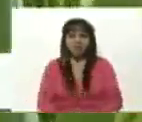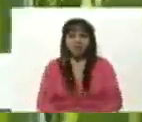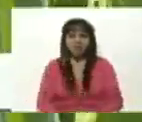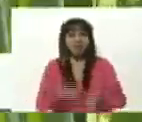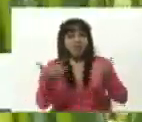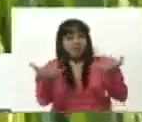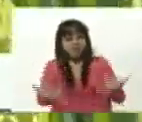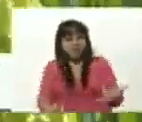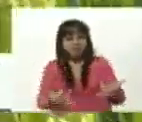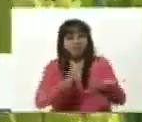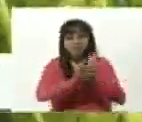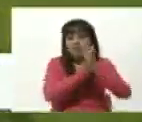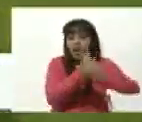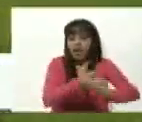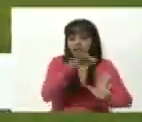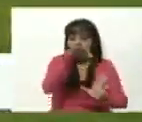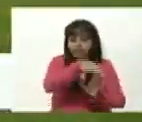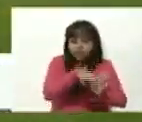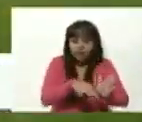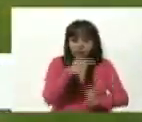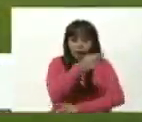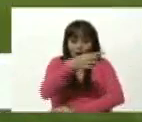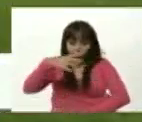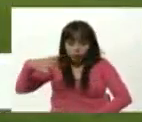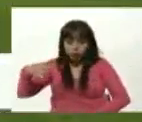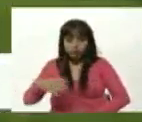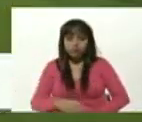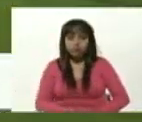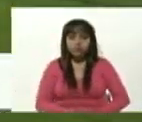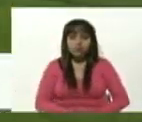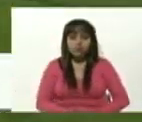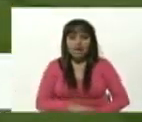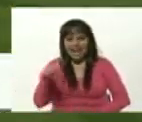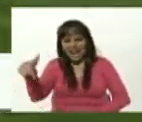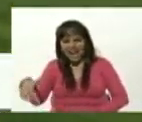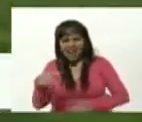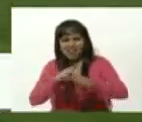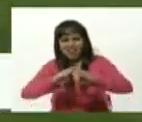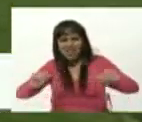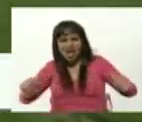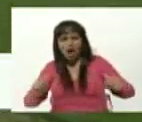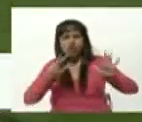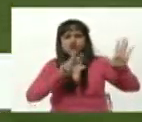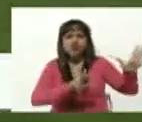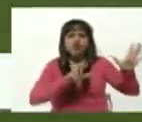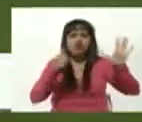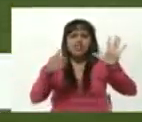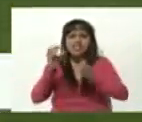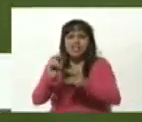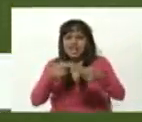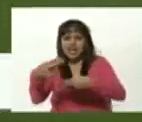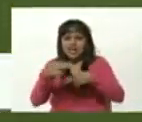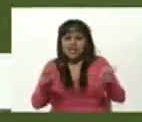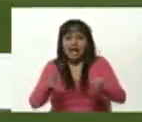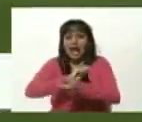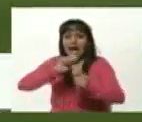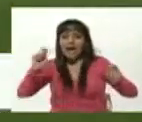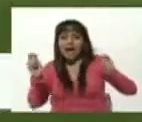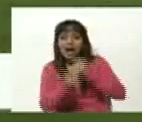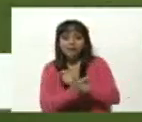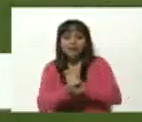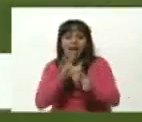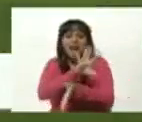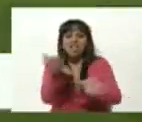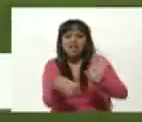ya una vez terminada la cosecha, el área de 860 hectáreas, hacemos una rotación de cultivo. Acondicionamos